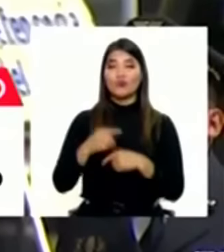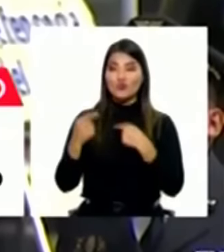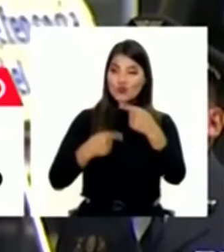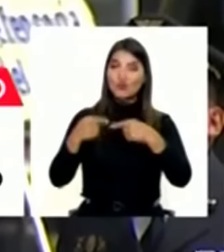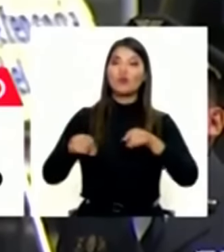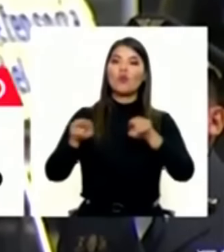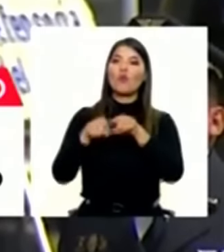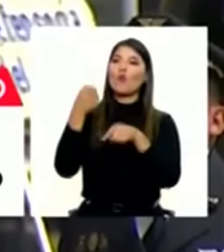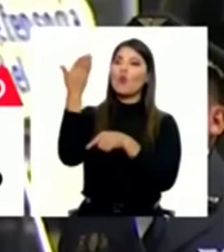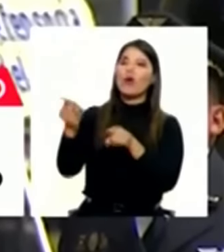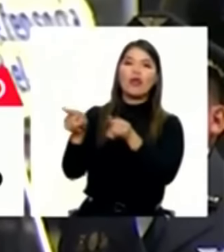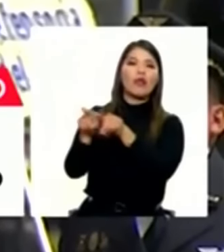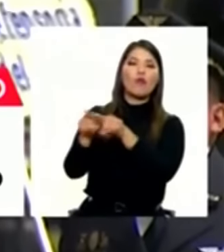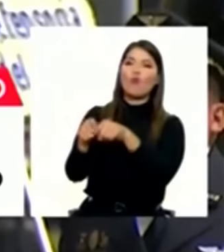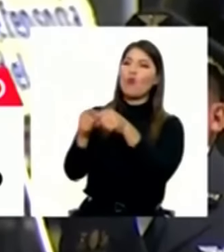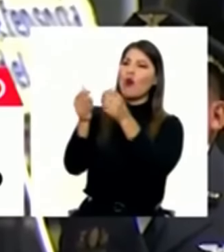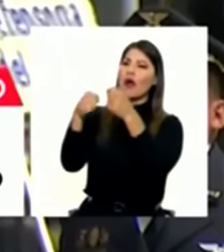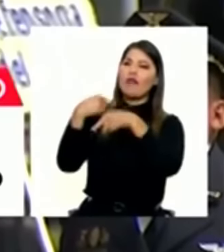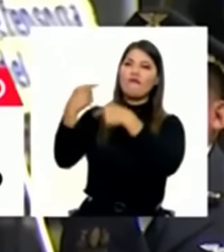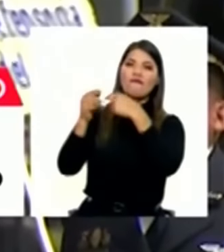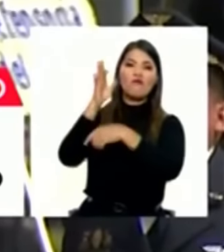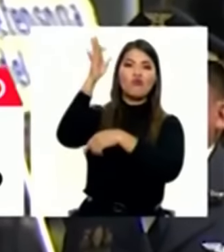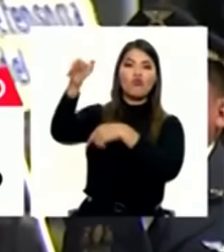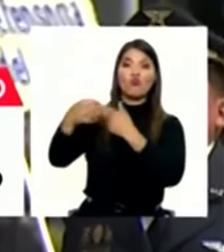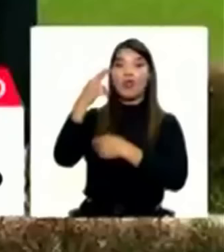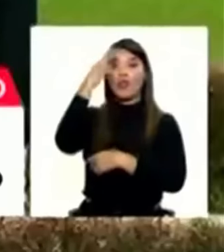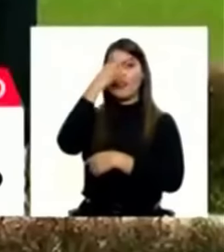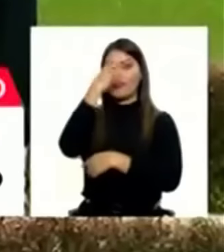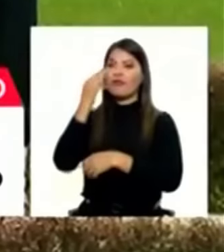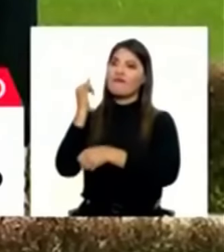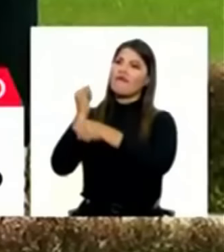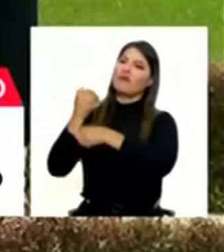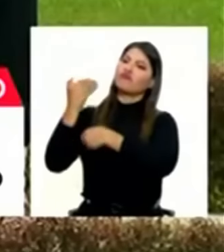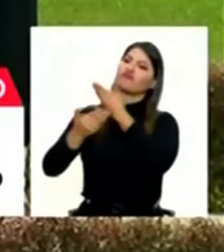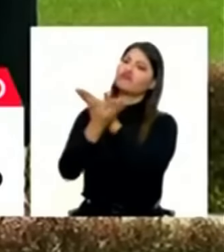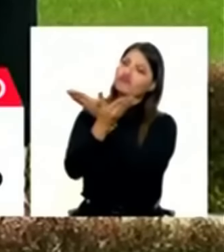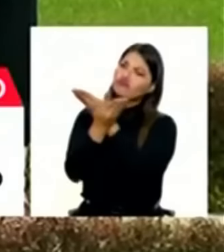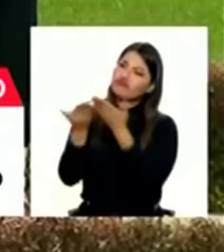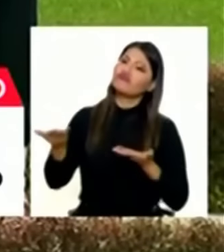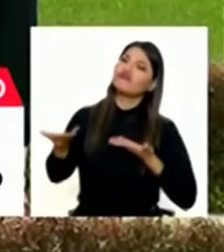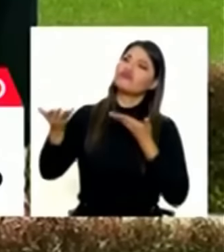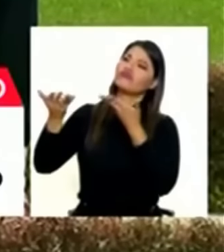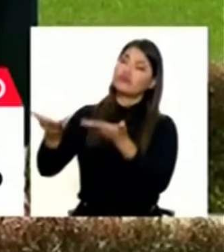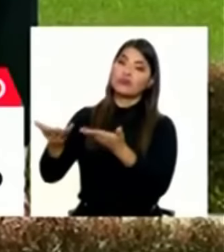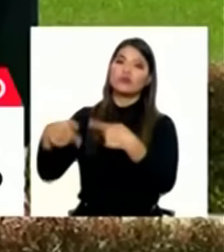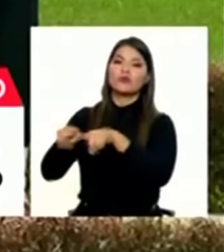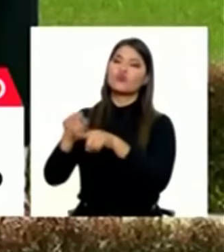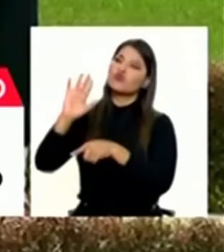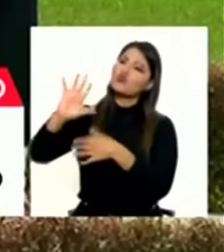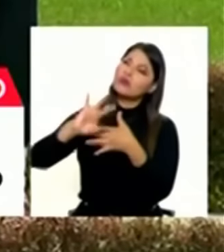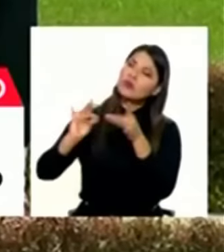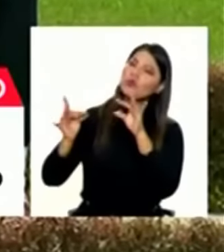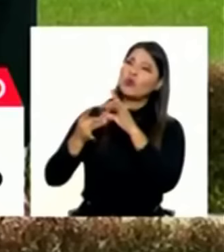convirtiéndose en santos para nuestra Iglesia castrense, para que mirando la